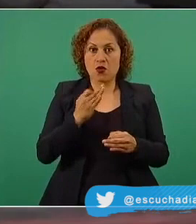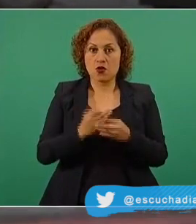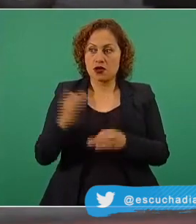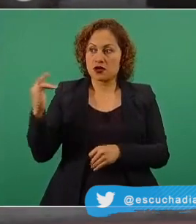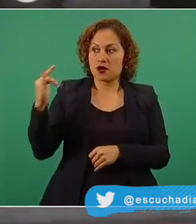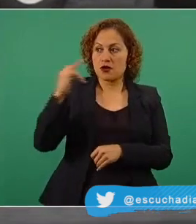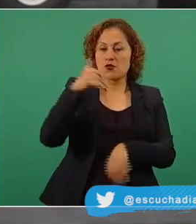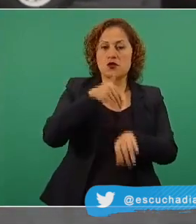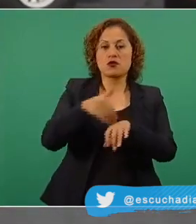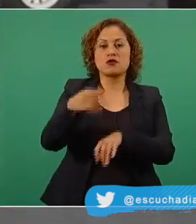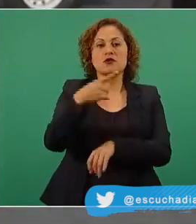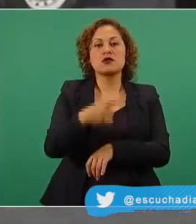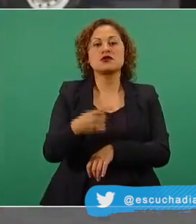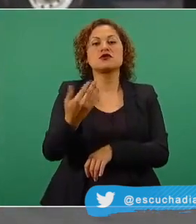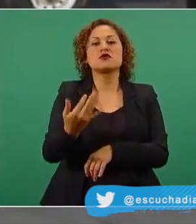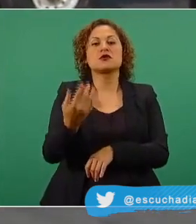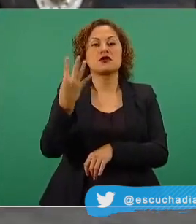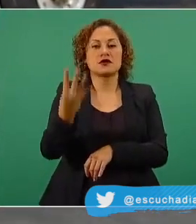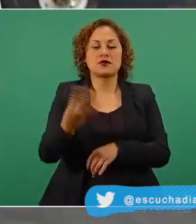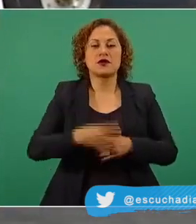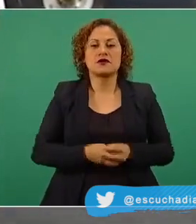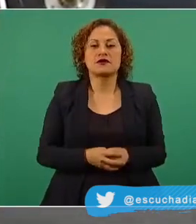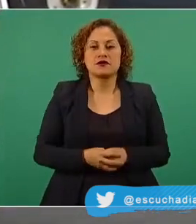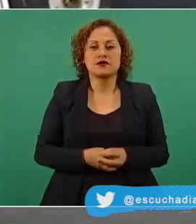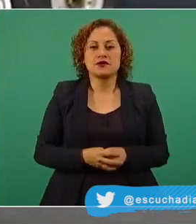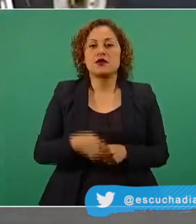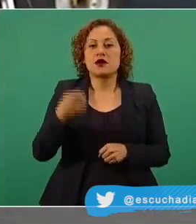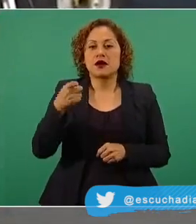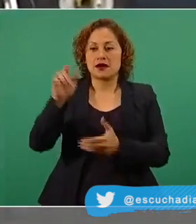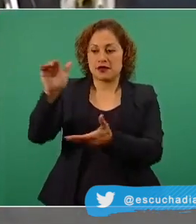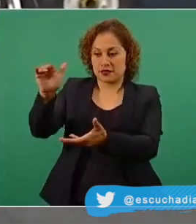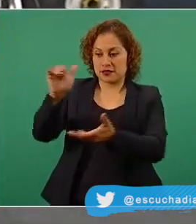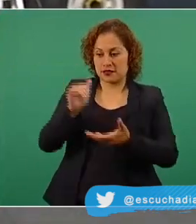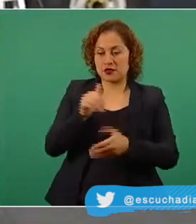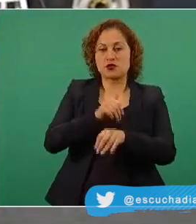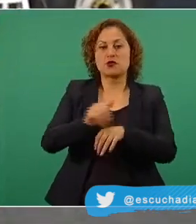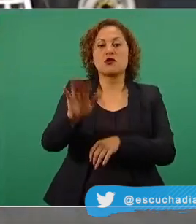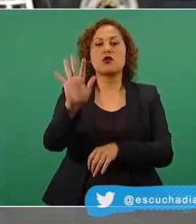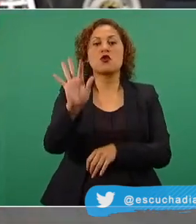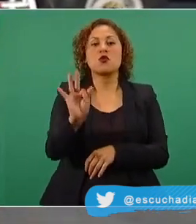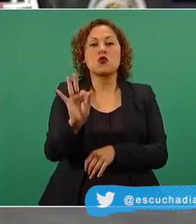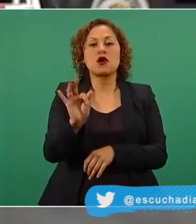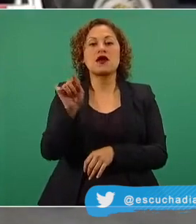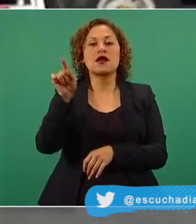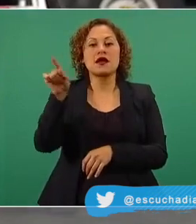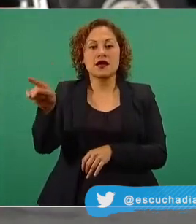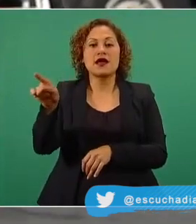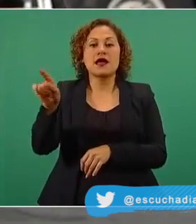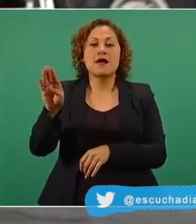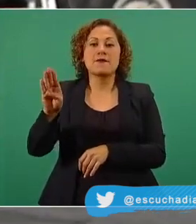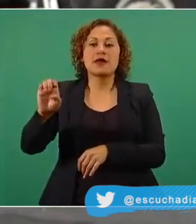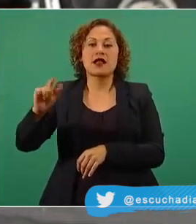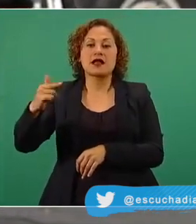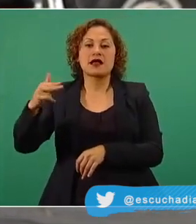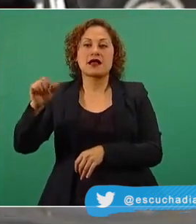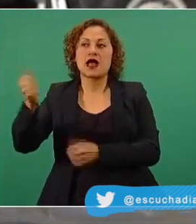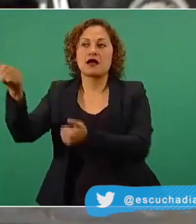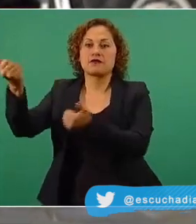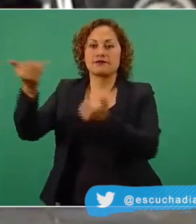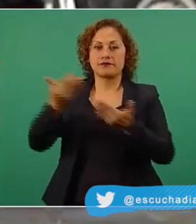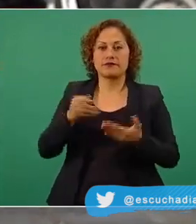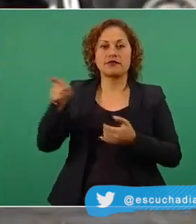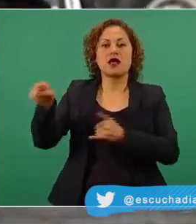número 54, que es el embarque número 40. Este viene de Bélgica y es de